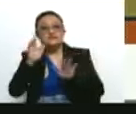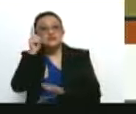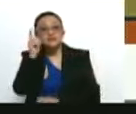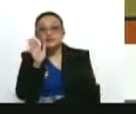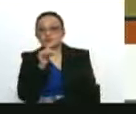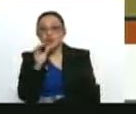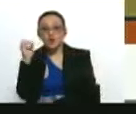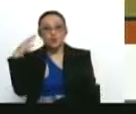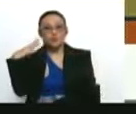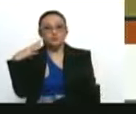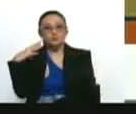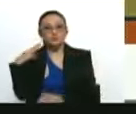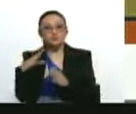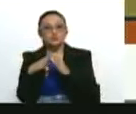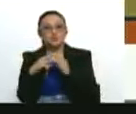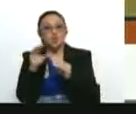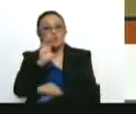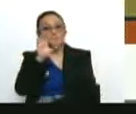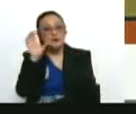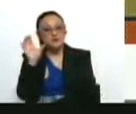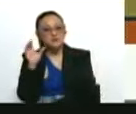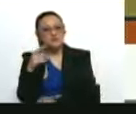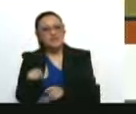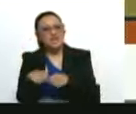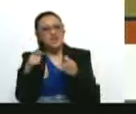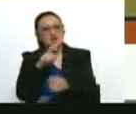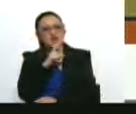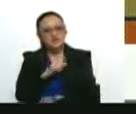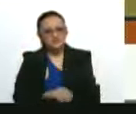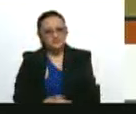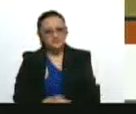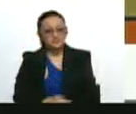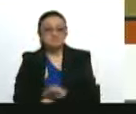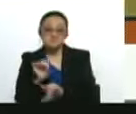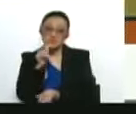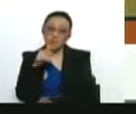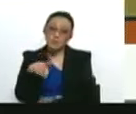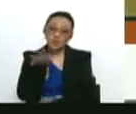el país. ¿A quién estaban haciendo daño?